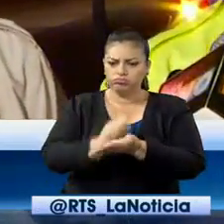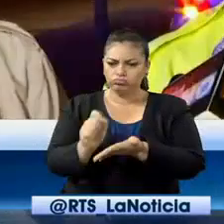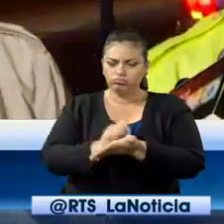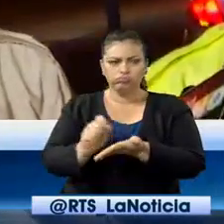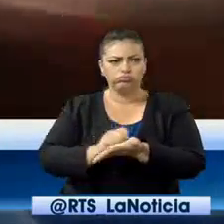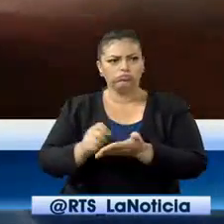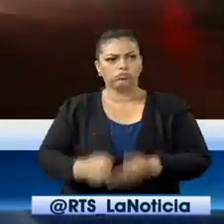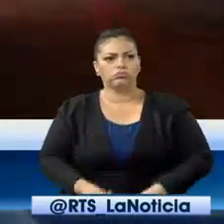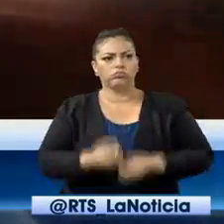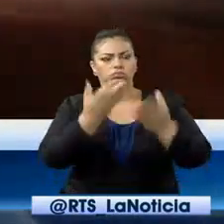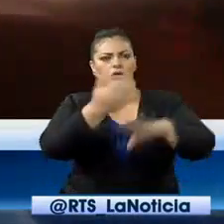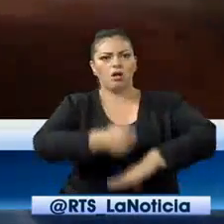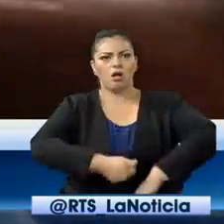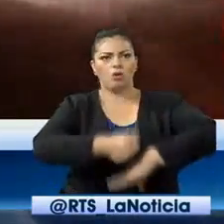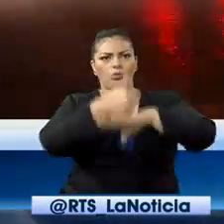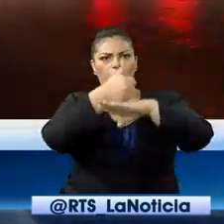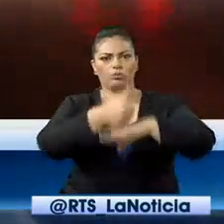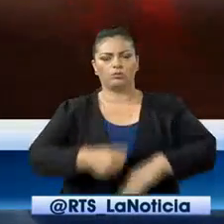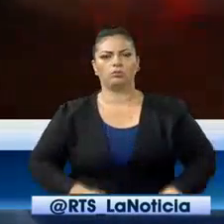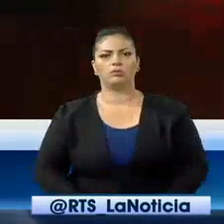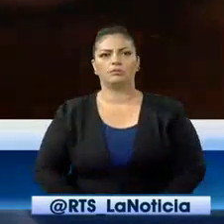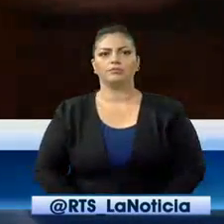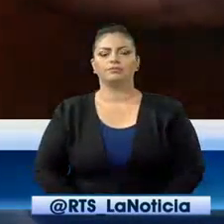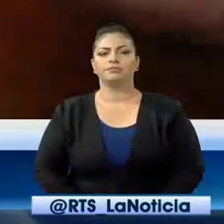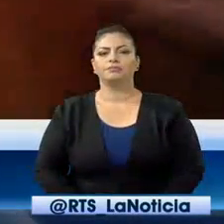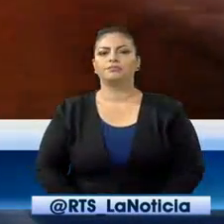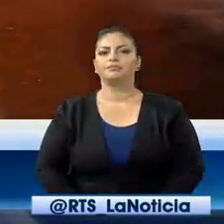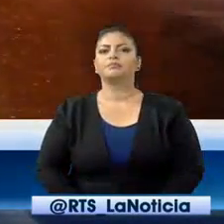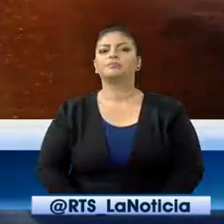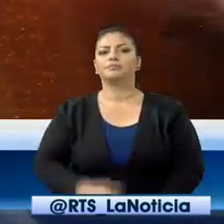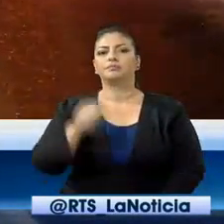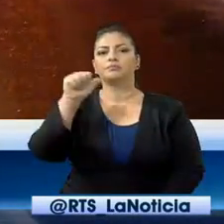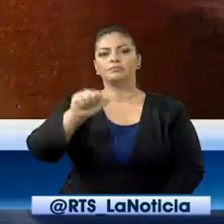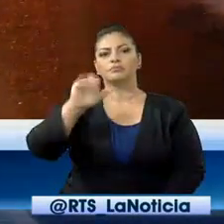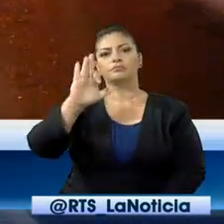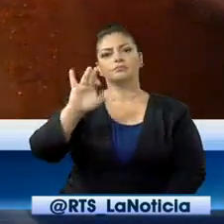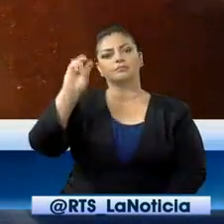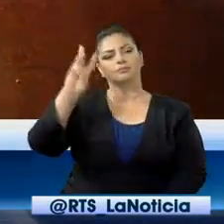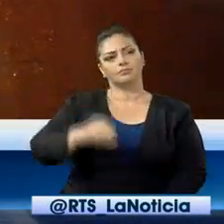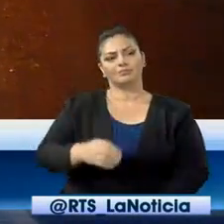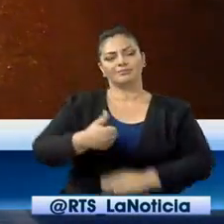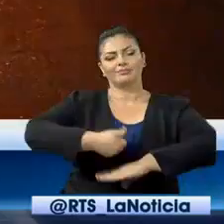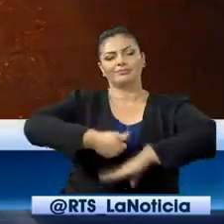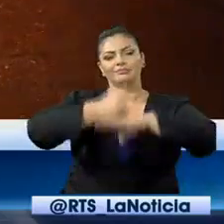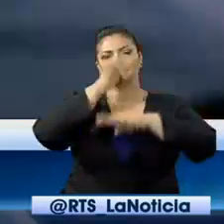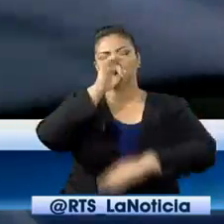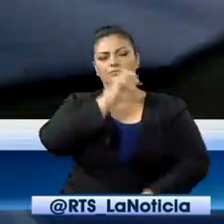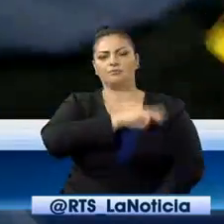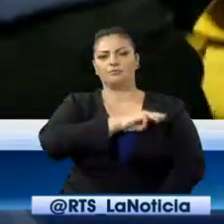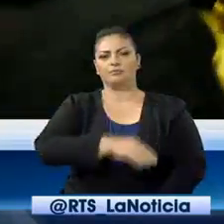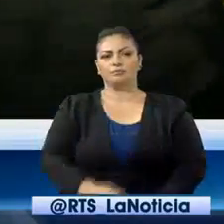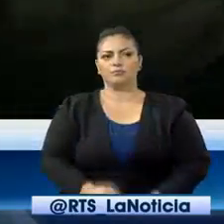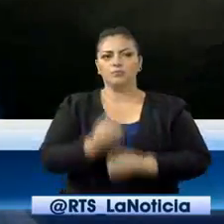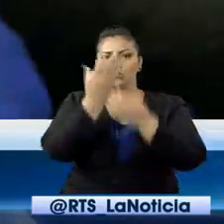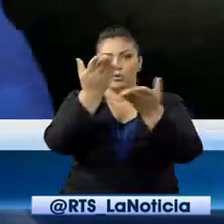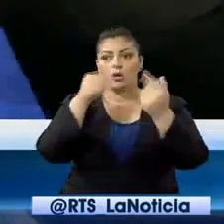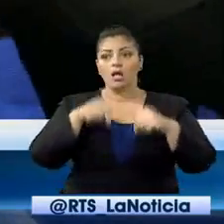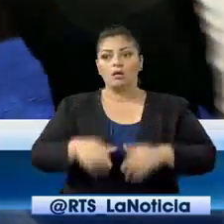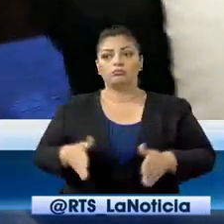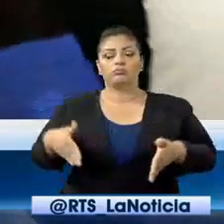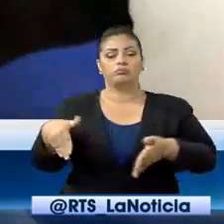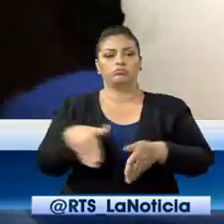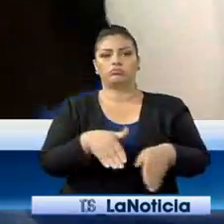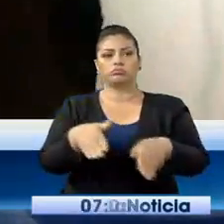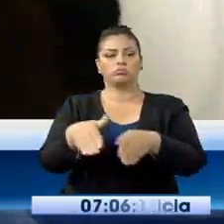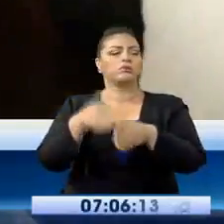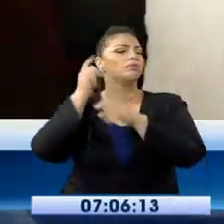planificación de la ATM. Cifras de la Autoridad de Tránsito Municipal dejan de manifiesto que en la autopista Terminal